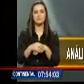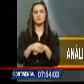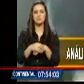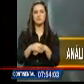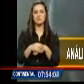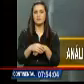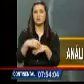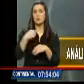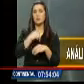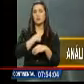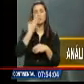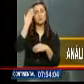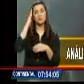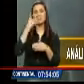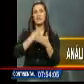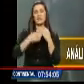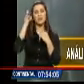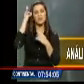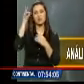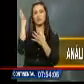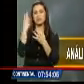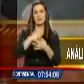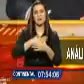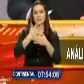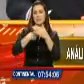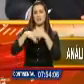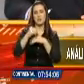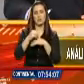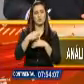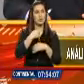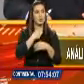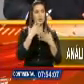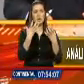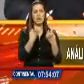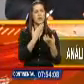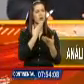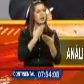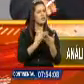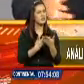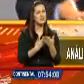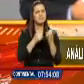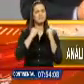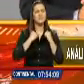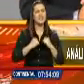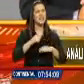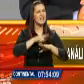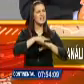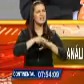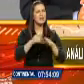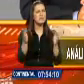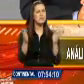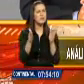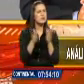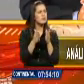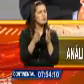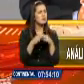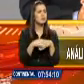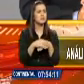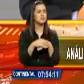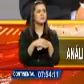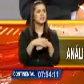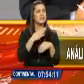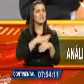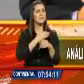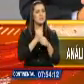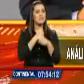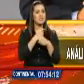sé qué futuro espera a mis hijos. Señor Jacob, yo quisiera agradecerle, lamentablemente el tiempo en televisión es muy corto. Estamos